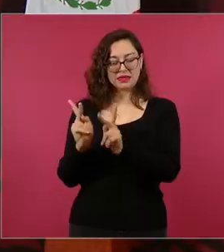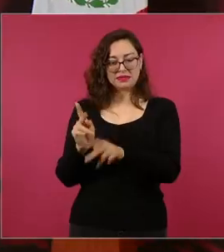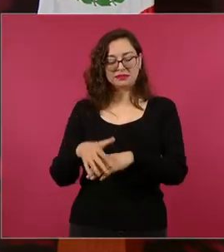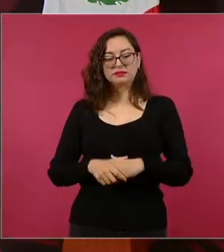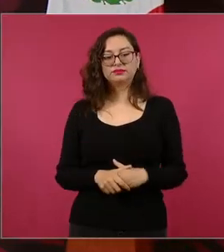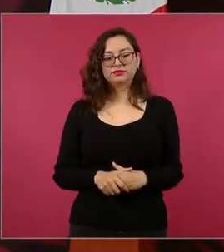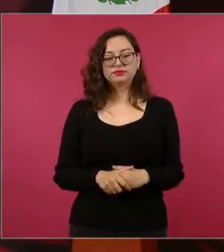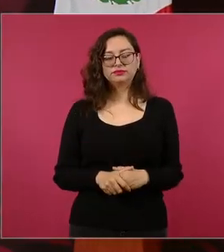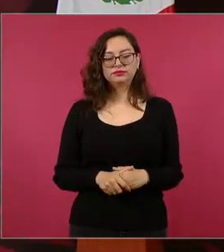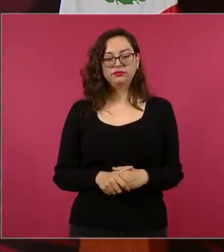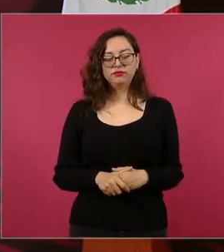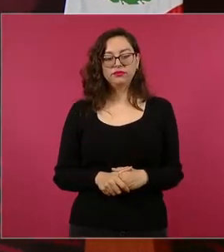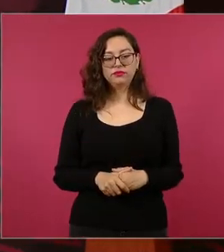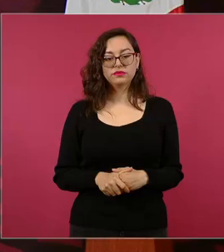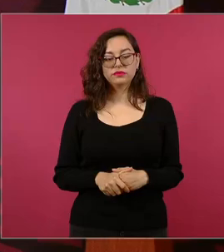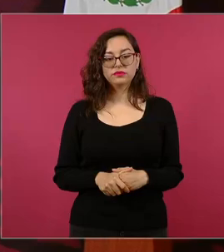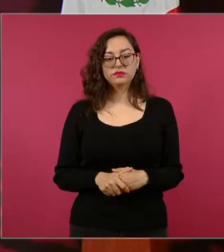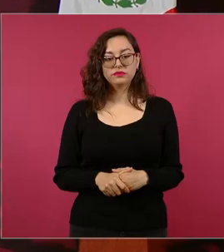yo estuve